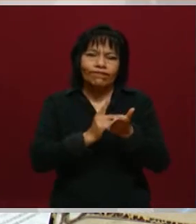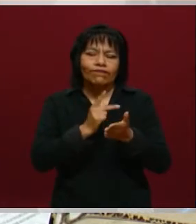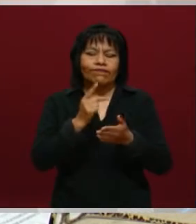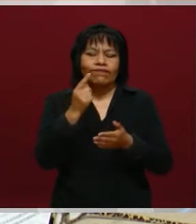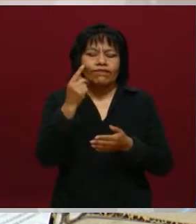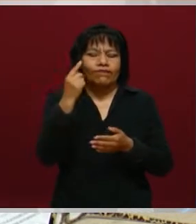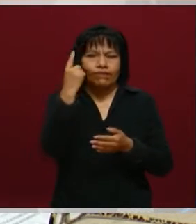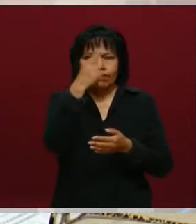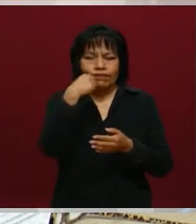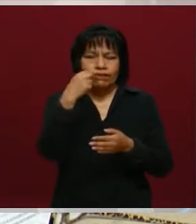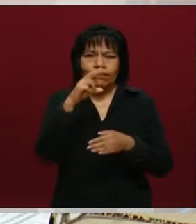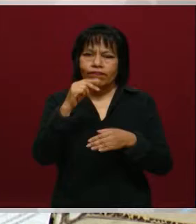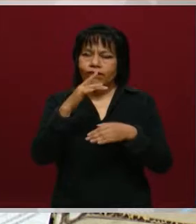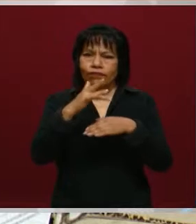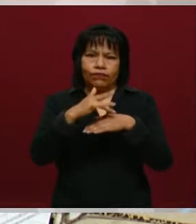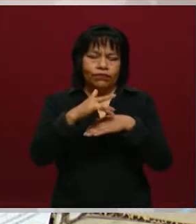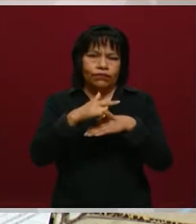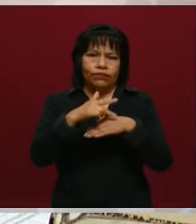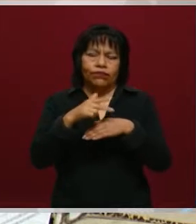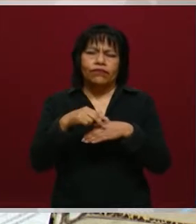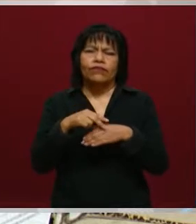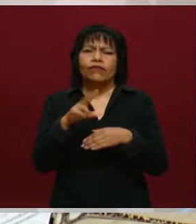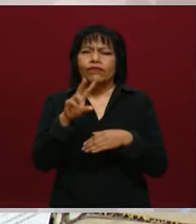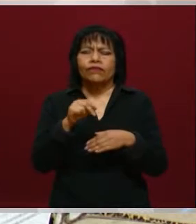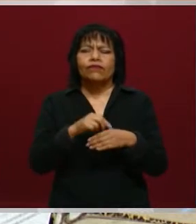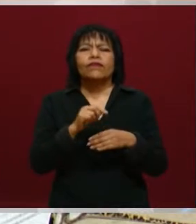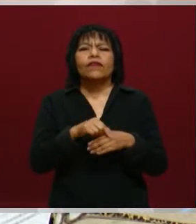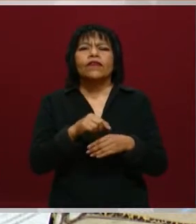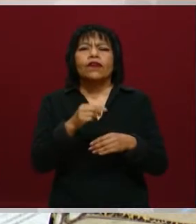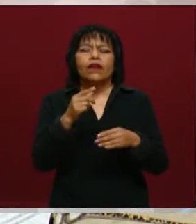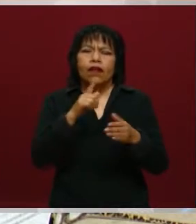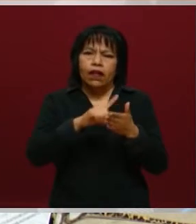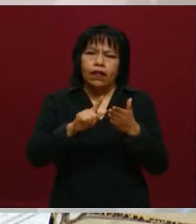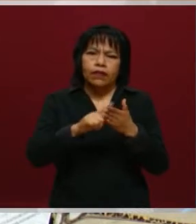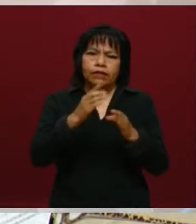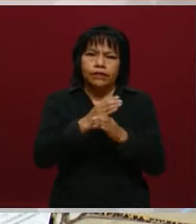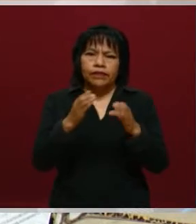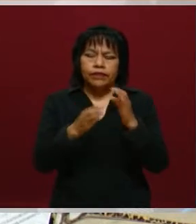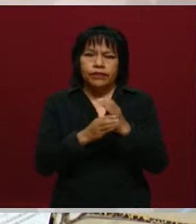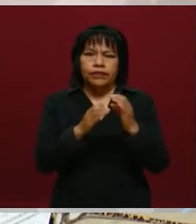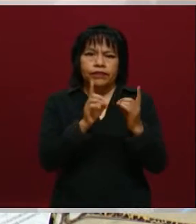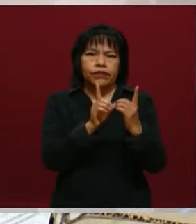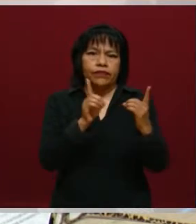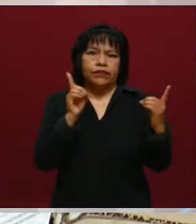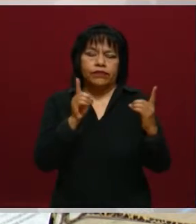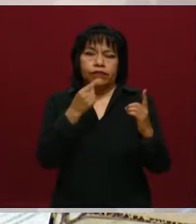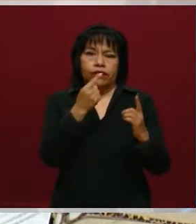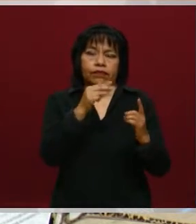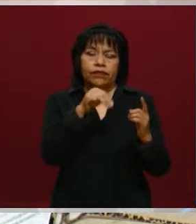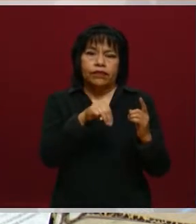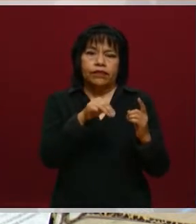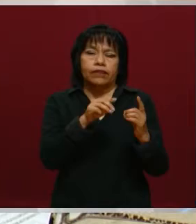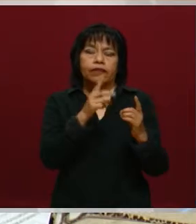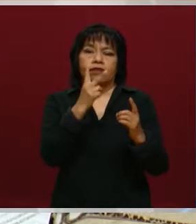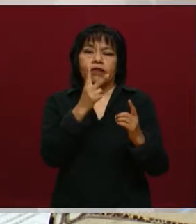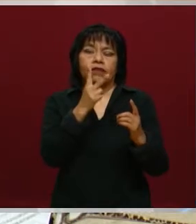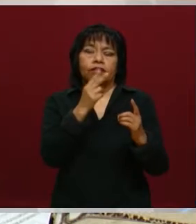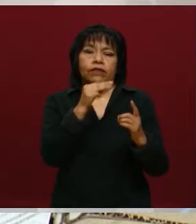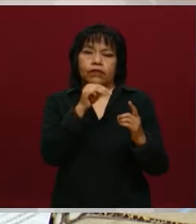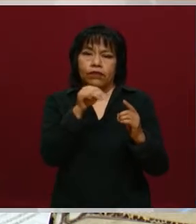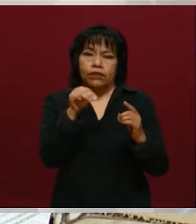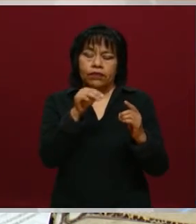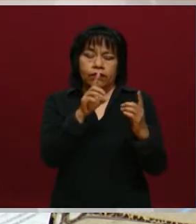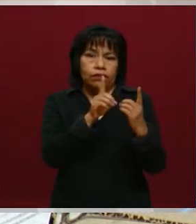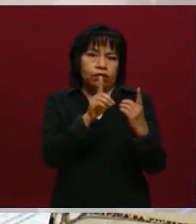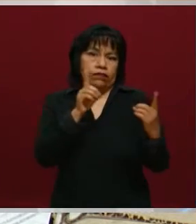cara limpiar superficies y objetos de uso común tener esta sana distancia de metro y medio a dos metros y el uso de cubrebocas así que